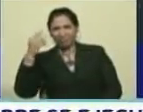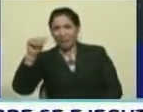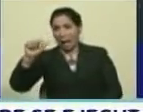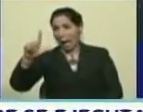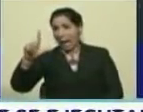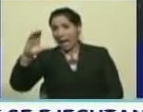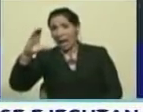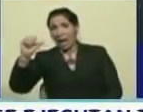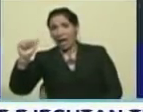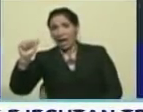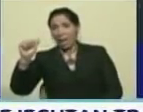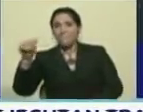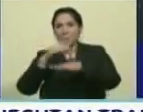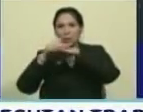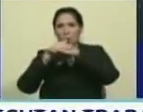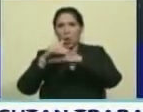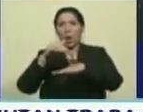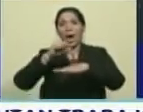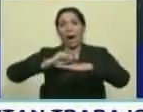el ALBA ha sido